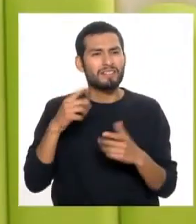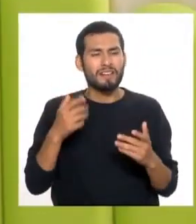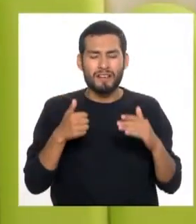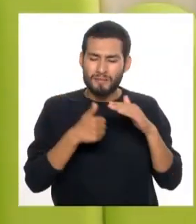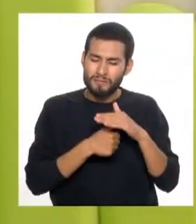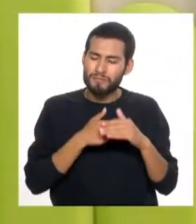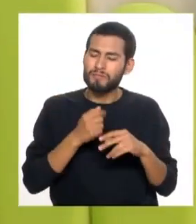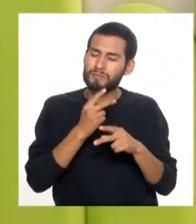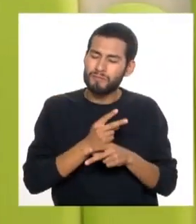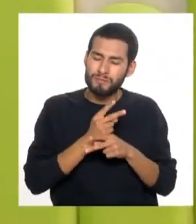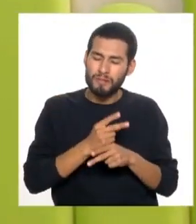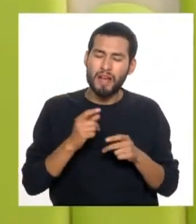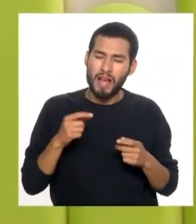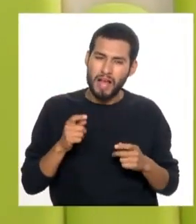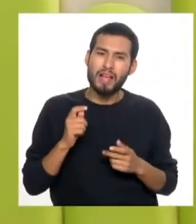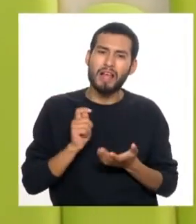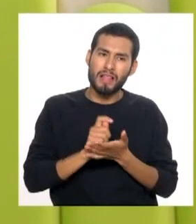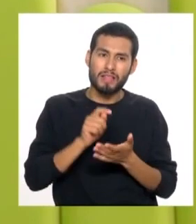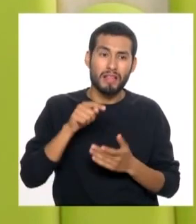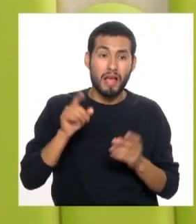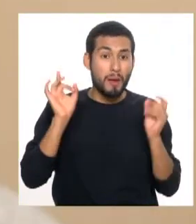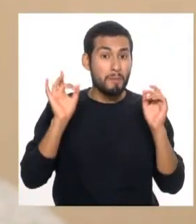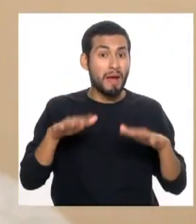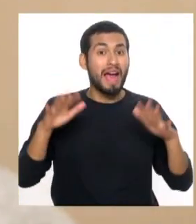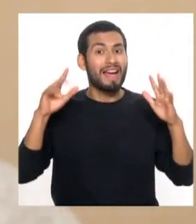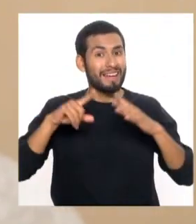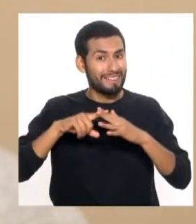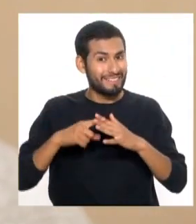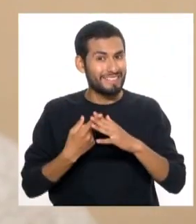tratamiento. Aquí, la magia empieza.